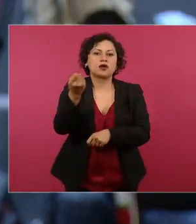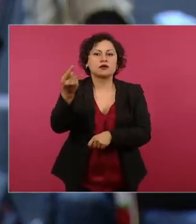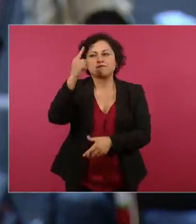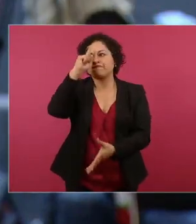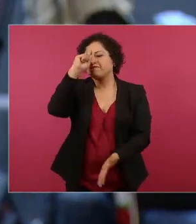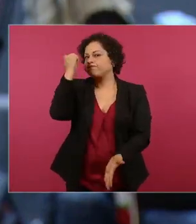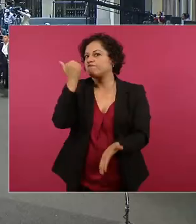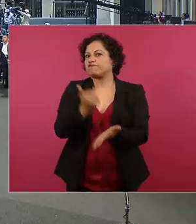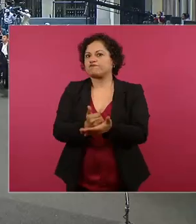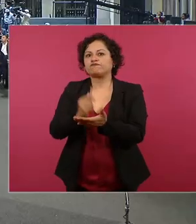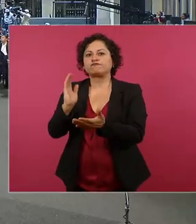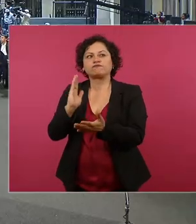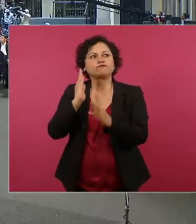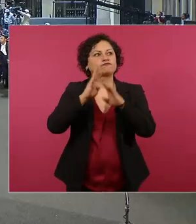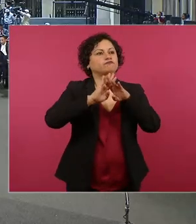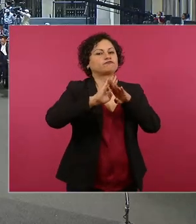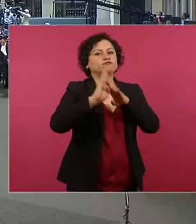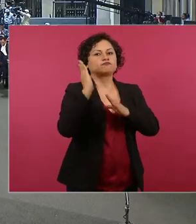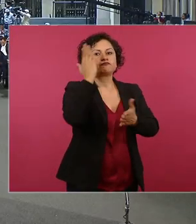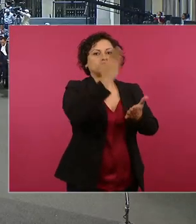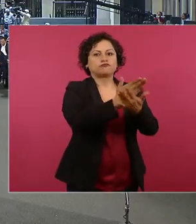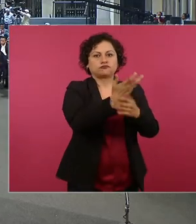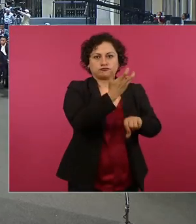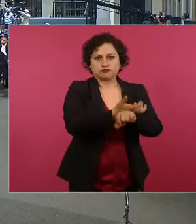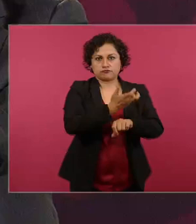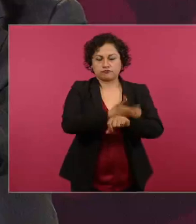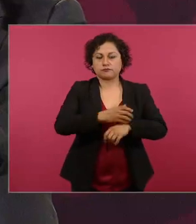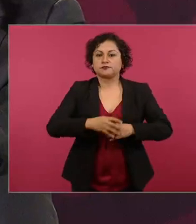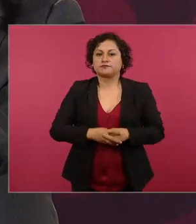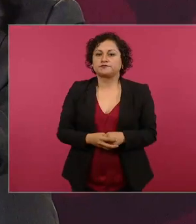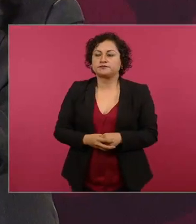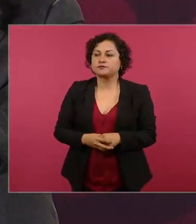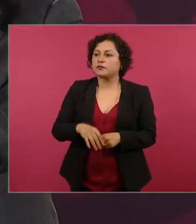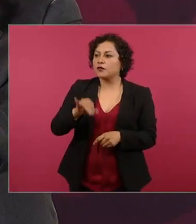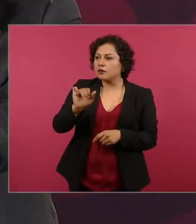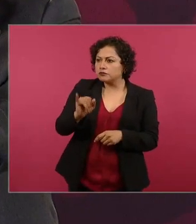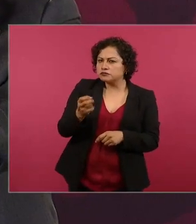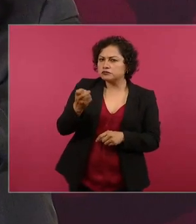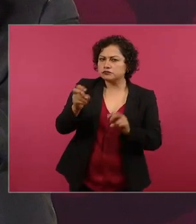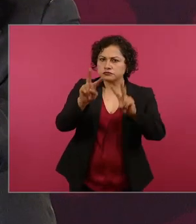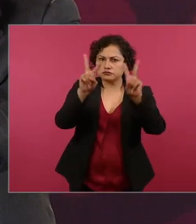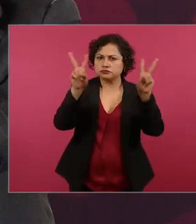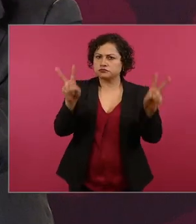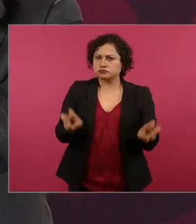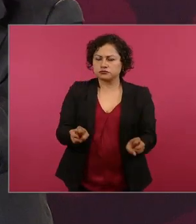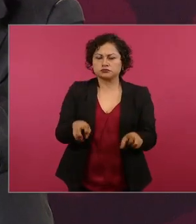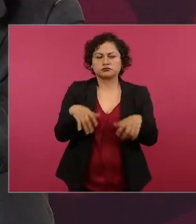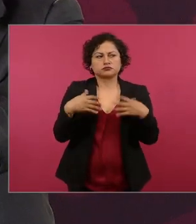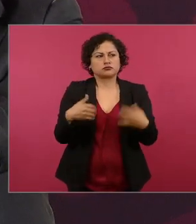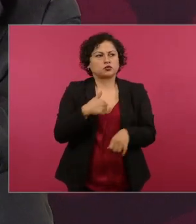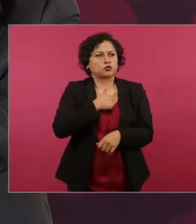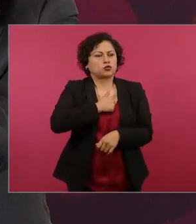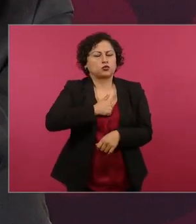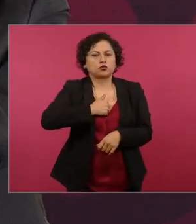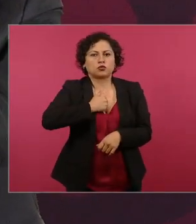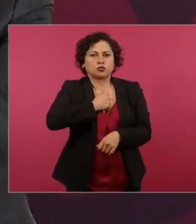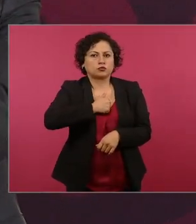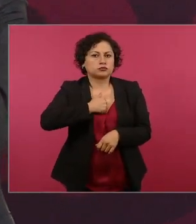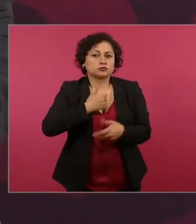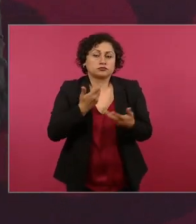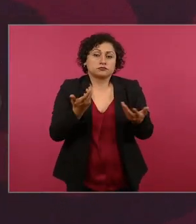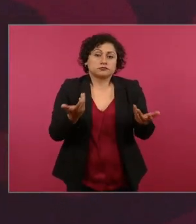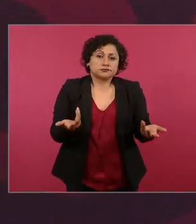llegar a Estados Unidos. Sí, es una situación muy lamentable que pues hay que